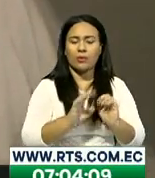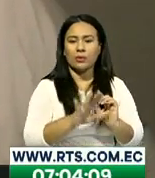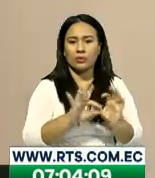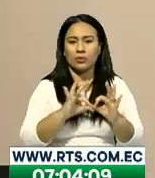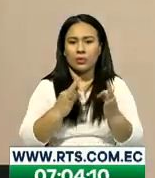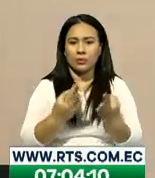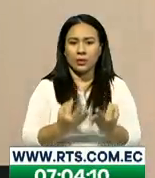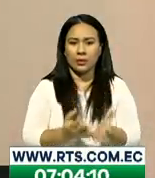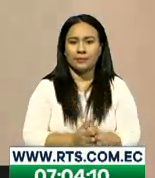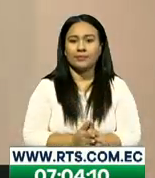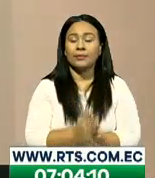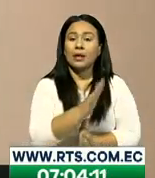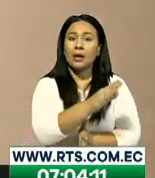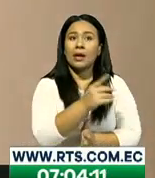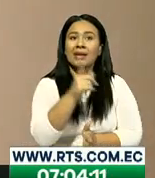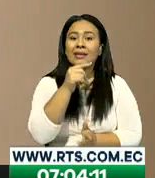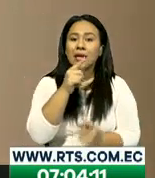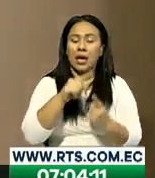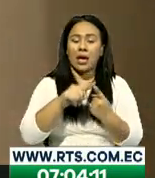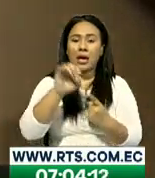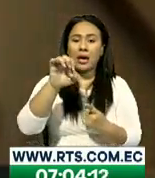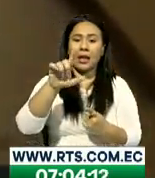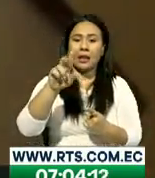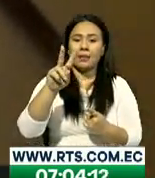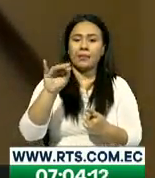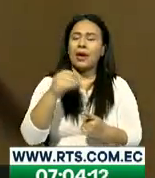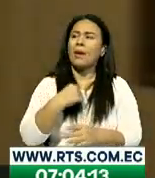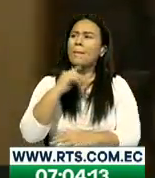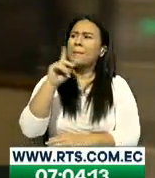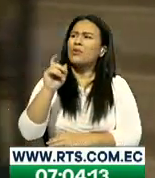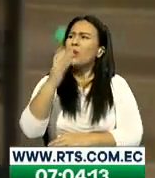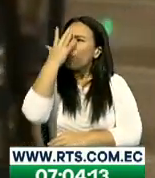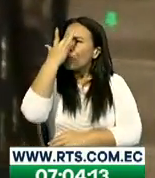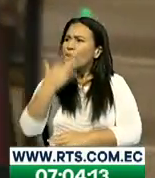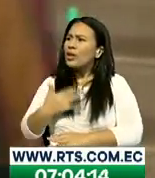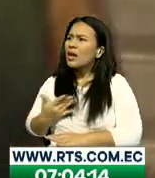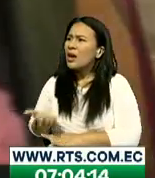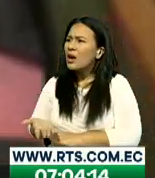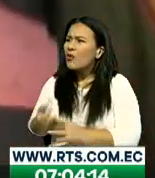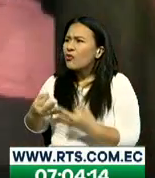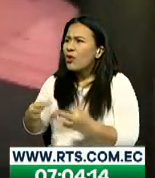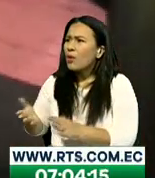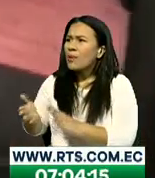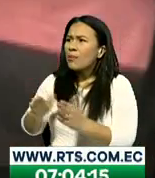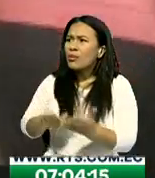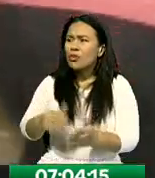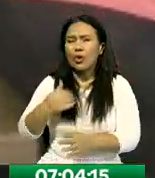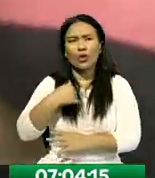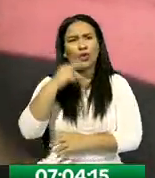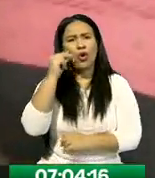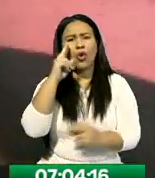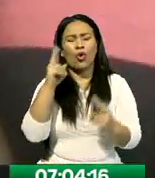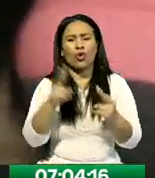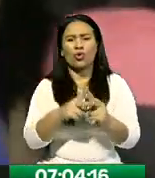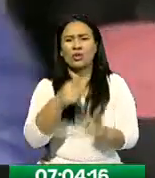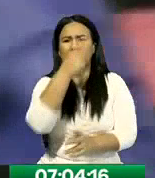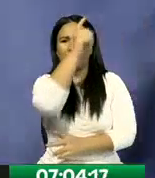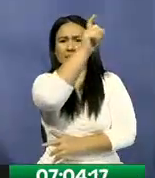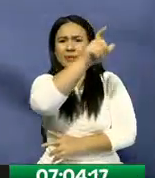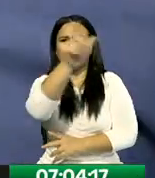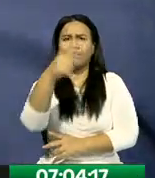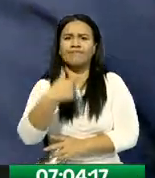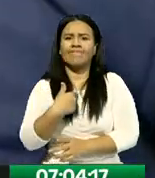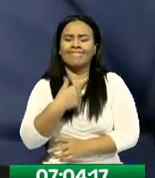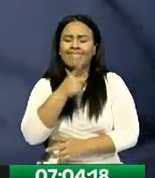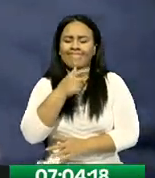de Caracas. Elvia, hermana de Óscar Villacís, se pregunta aún por qué fue asesinado de esta forma por quienes él nunca conoció. Dice perdonar a los que le